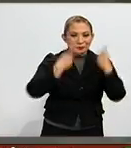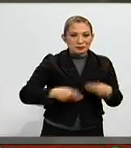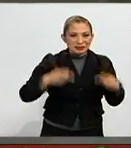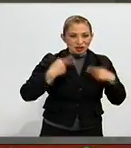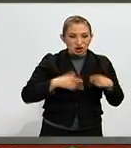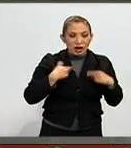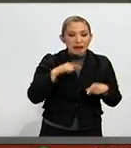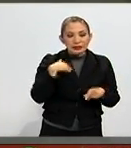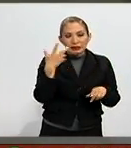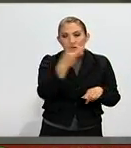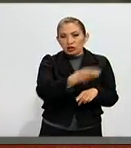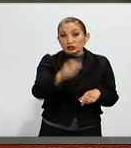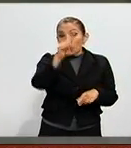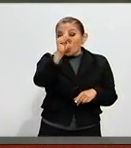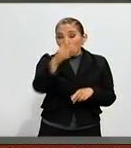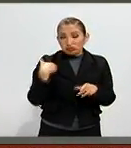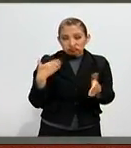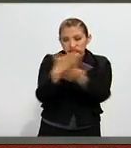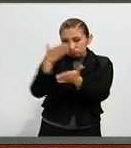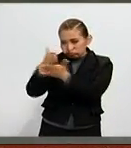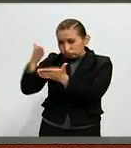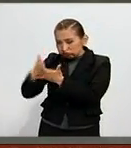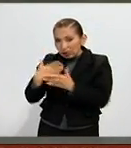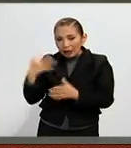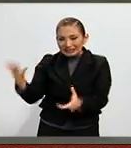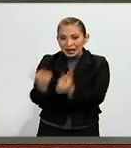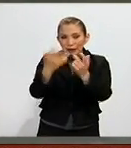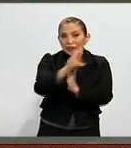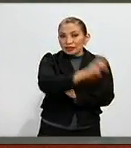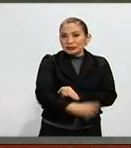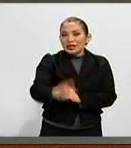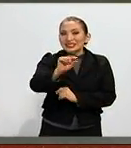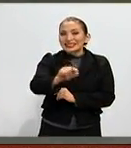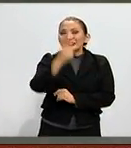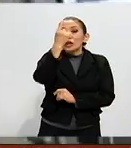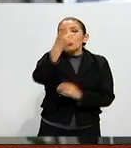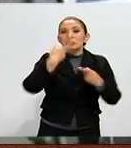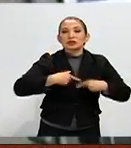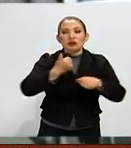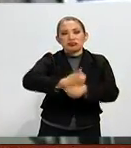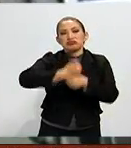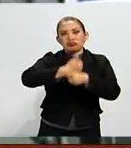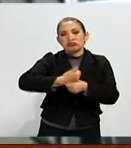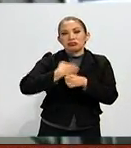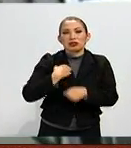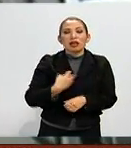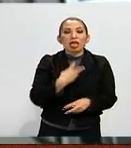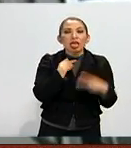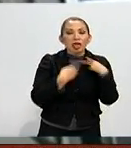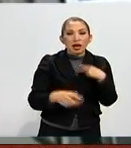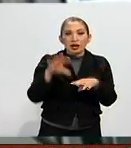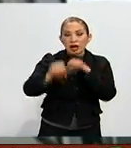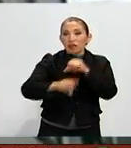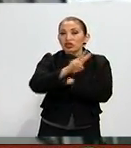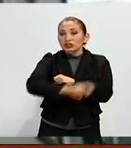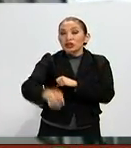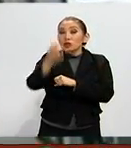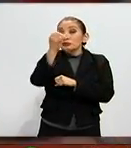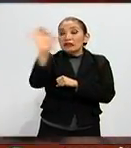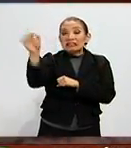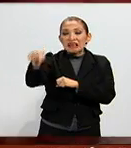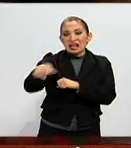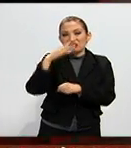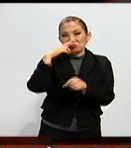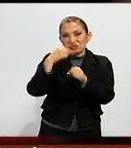apuntó que se realizaron 201 operativos, logrando rescatar a 371 víctimas y detenidos 209